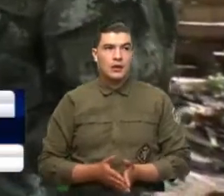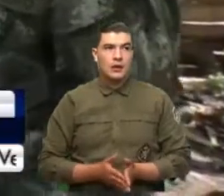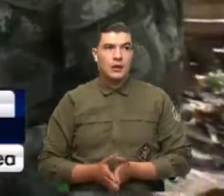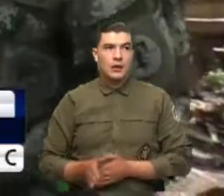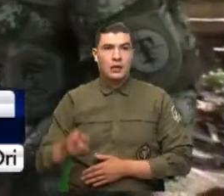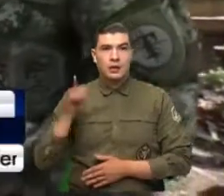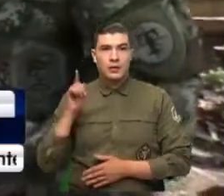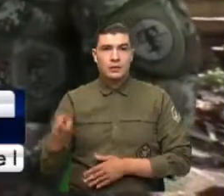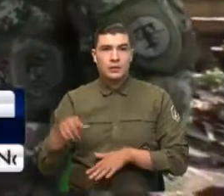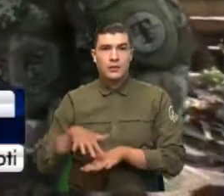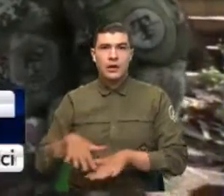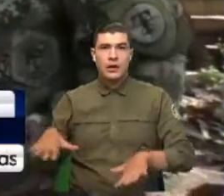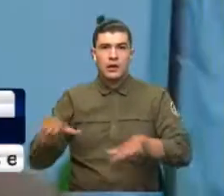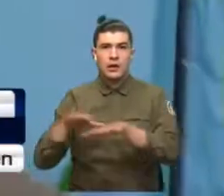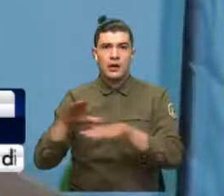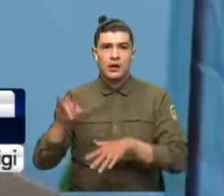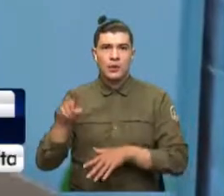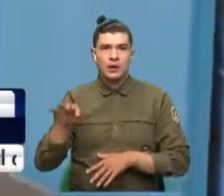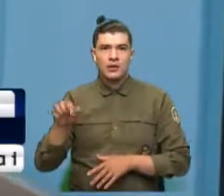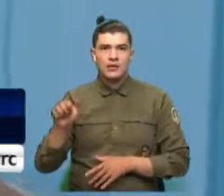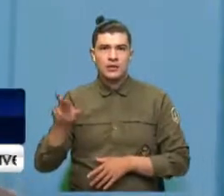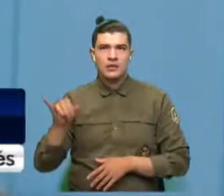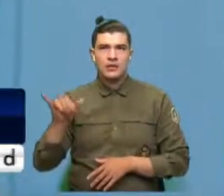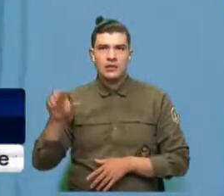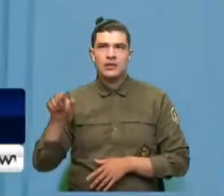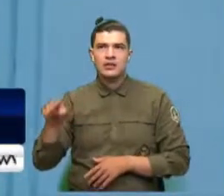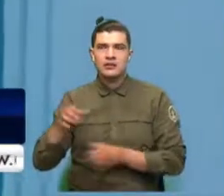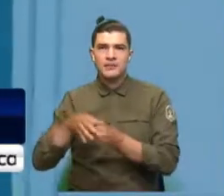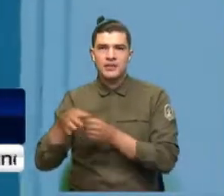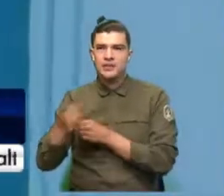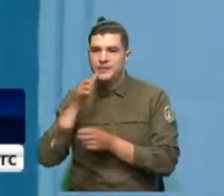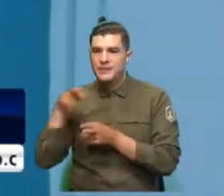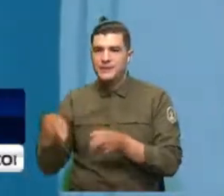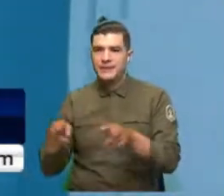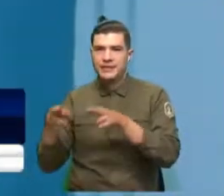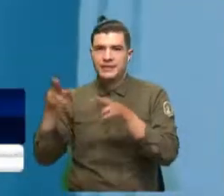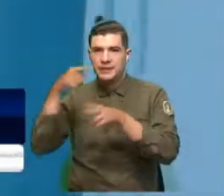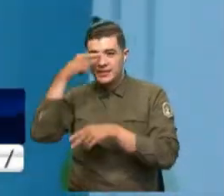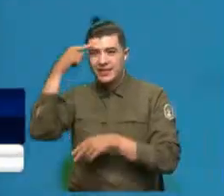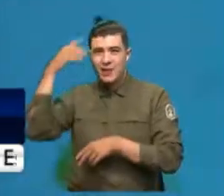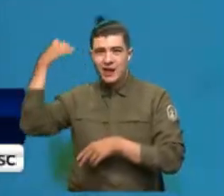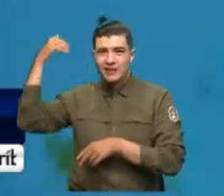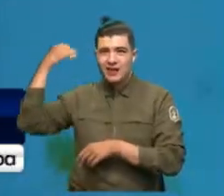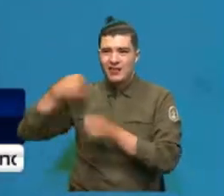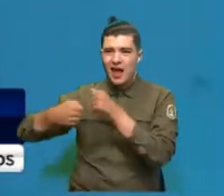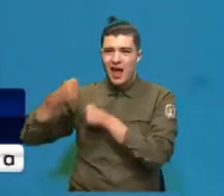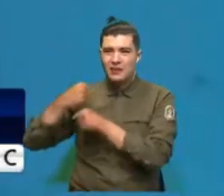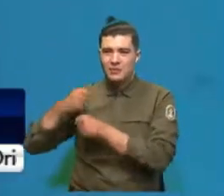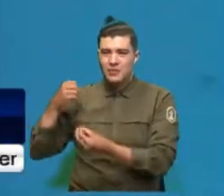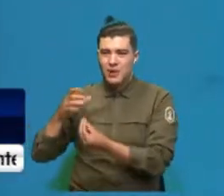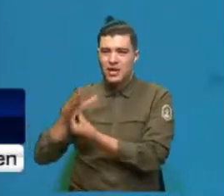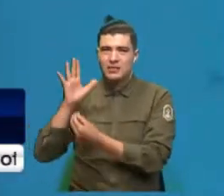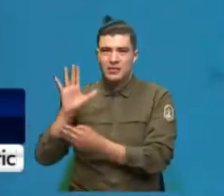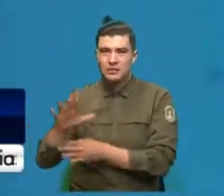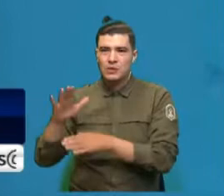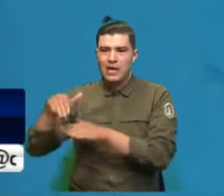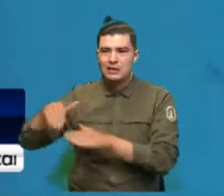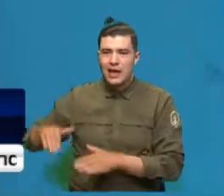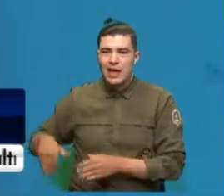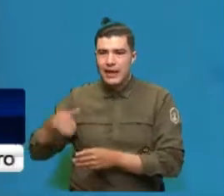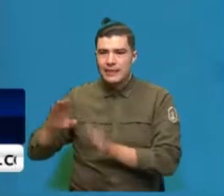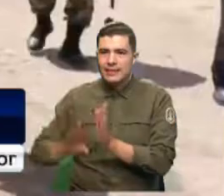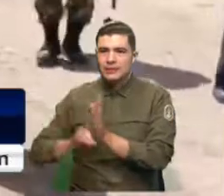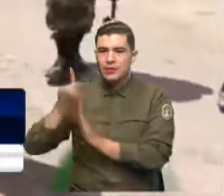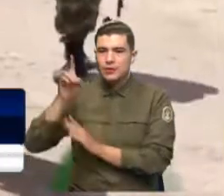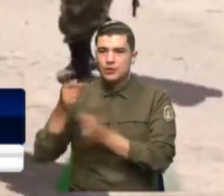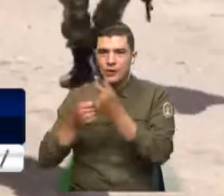El corregimiento de Cuesta Rica en Río Negro, que durante años soportó las consecuencias de la violencia que atrasaron su crecimiento económico